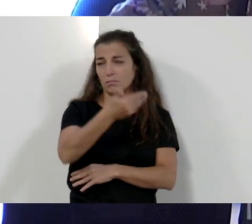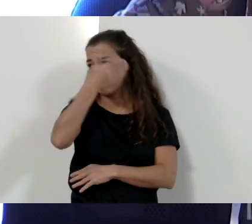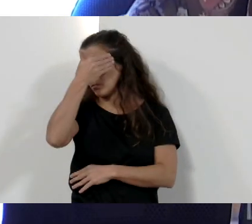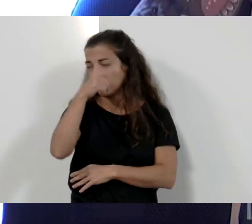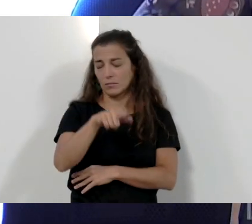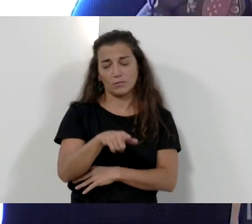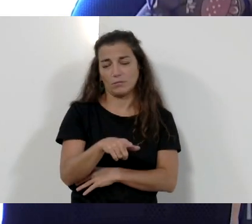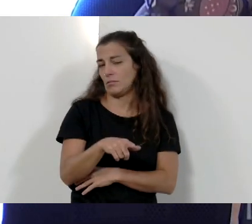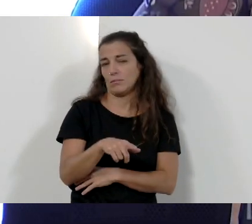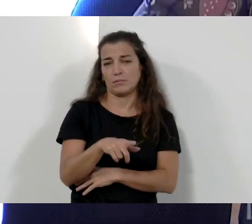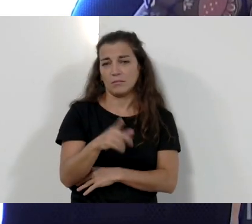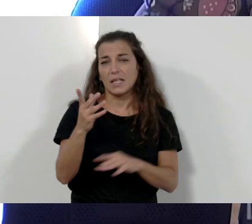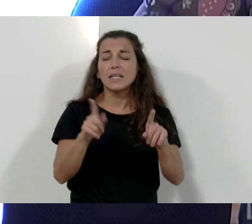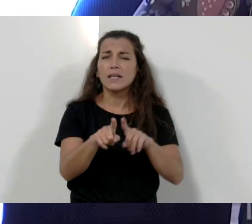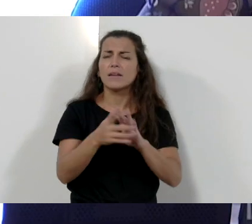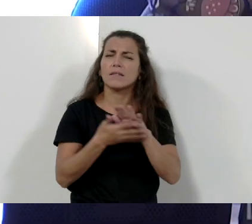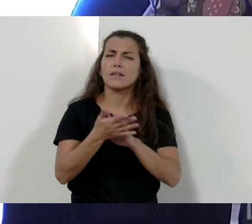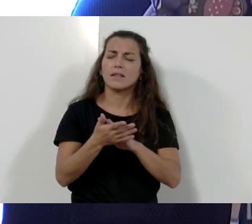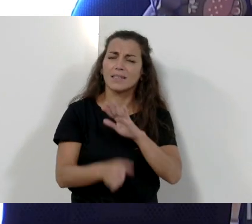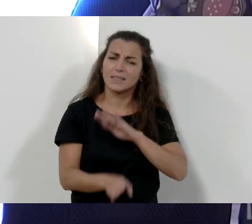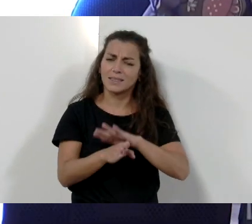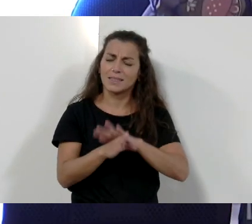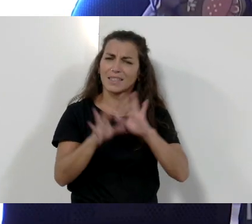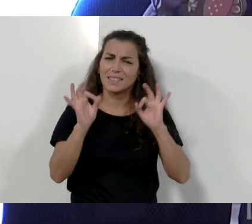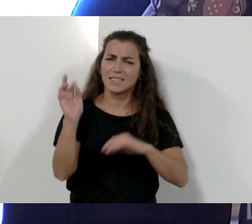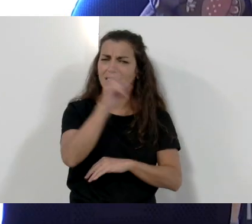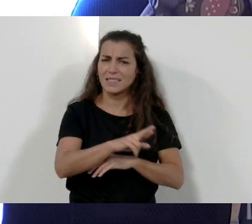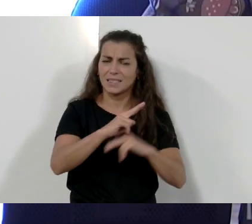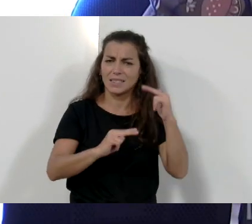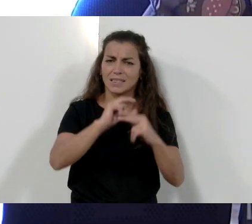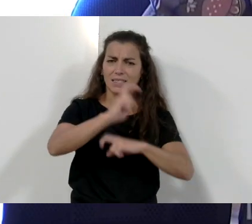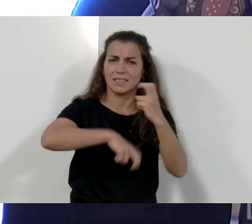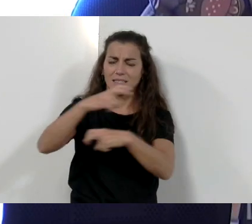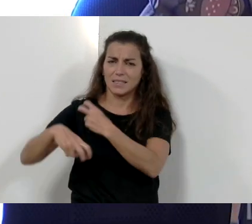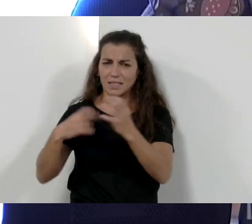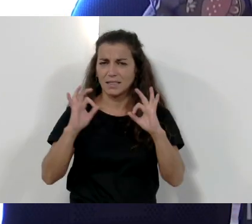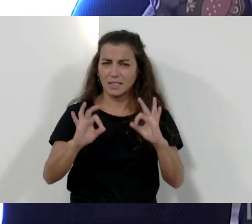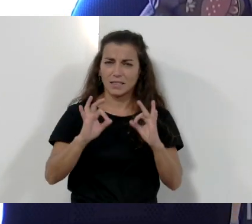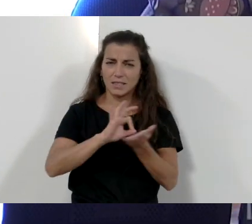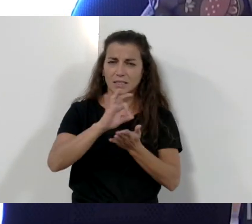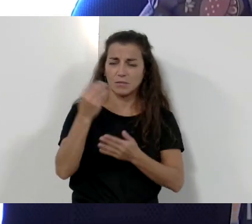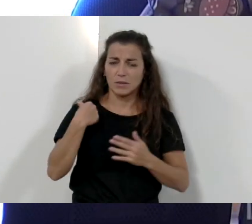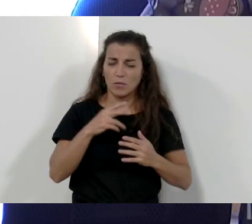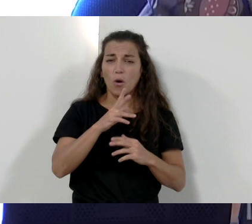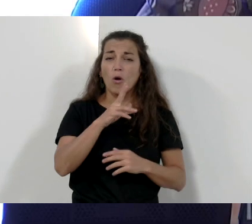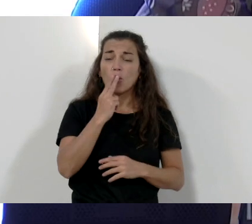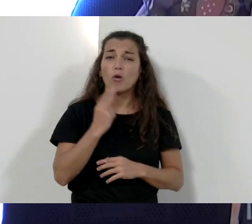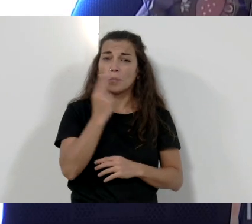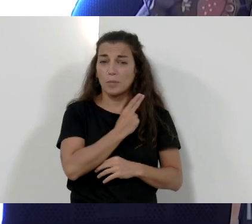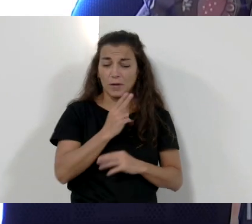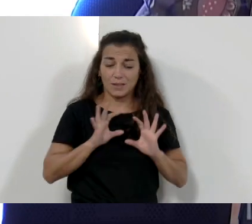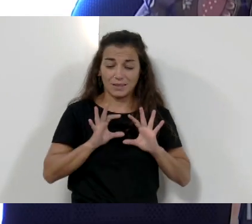continuar reestructurando los servicios. Si es que ustedes a los que se comprometieron en los primeros 100 días, ¿es un plan intensivo de